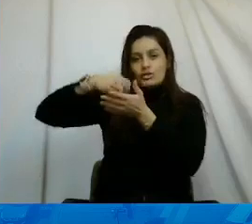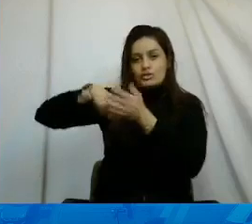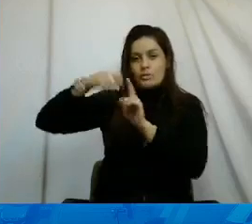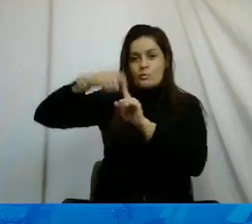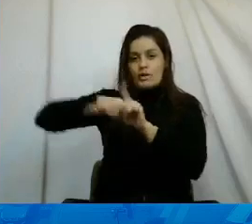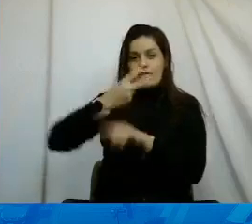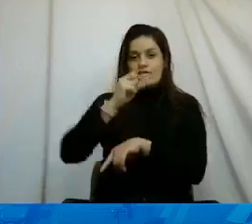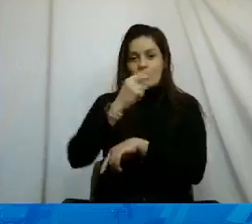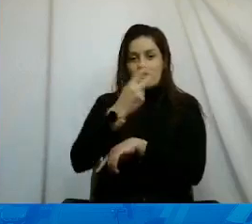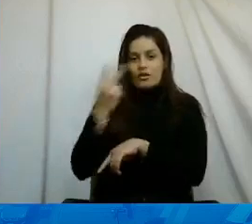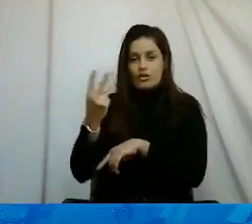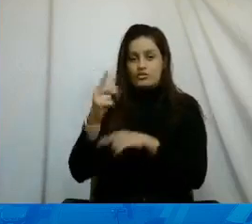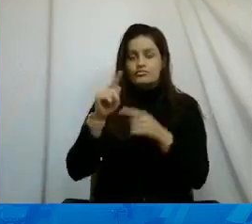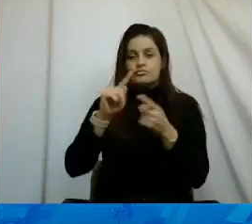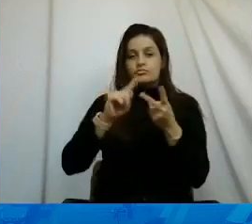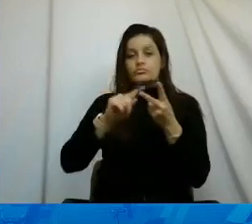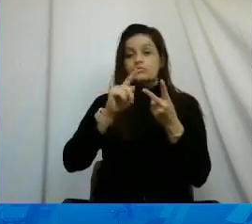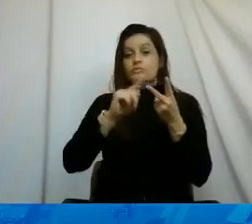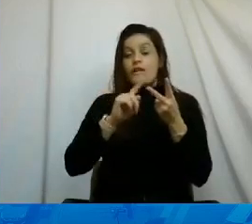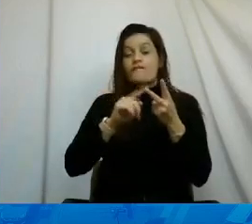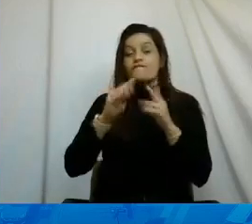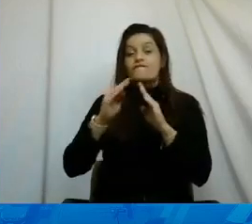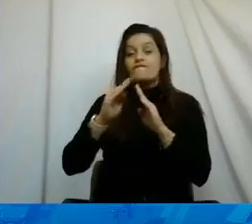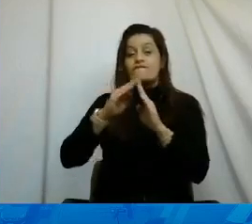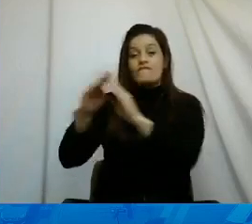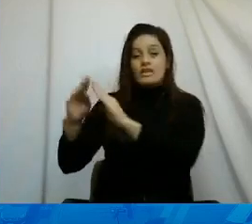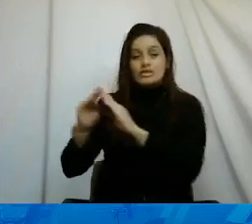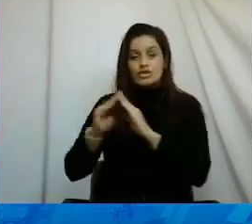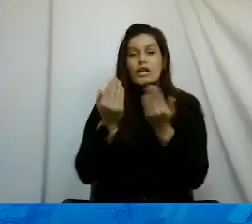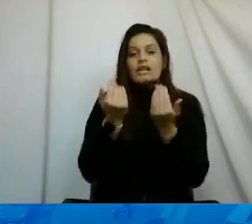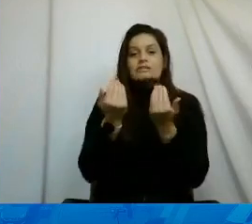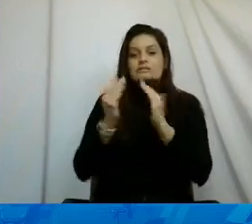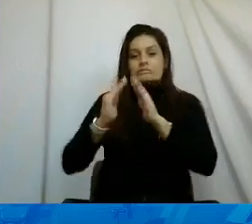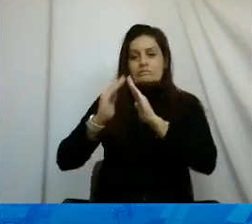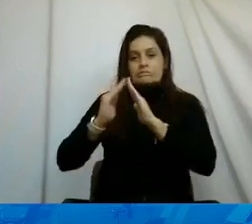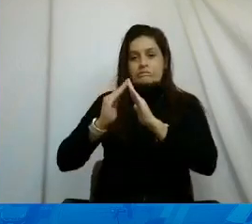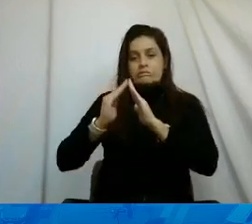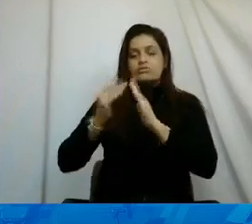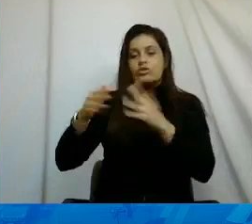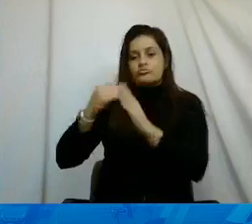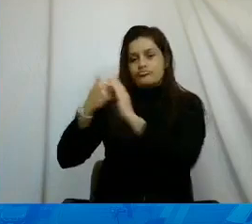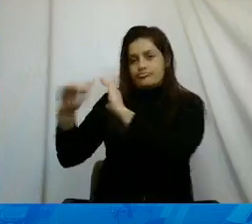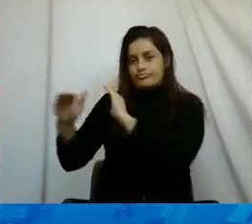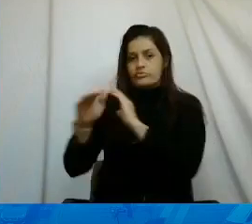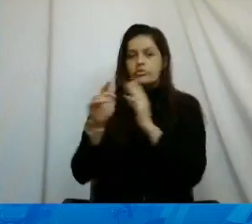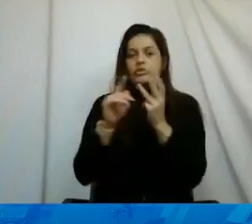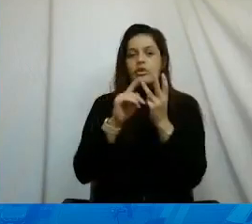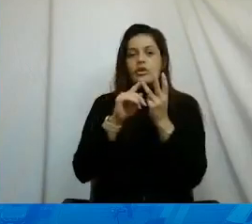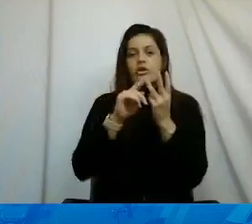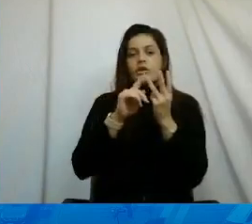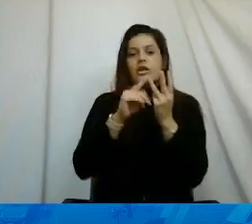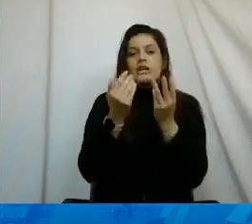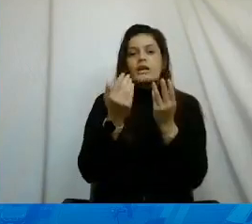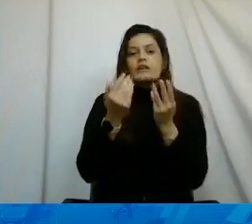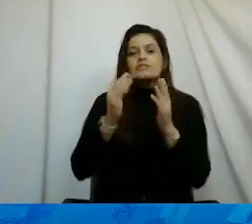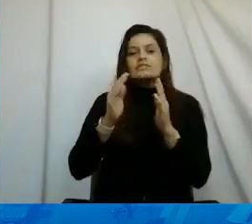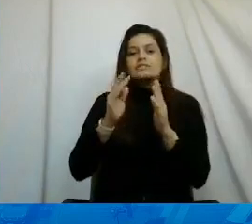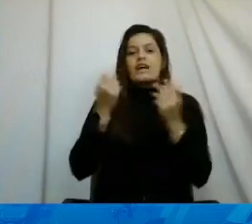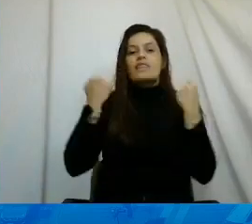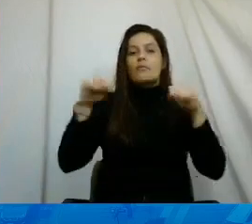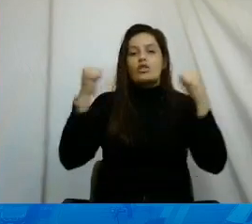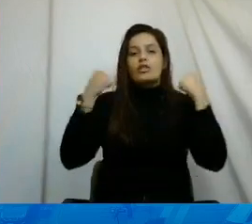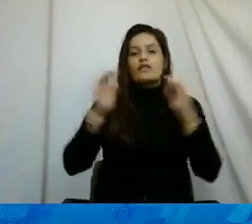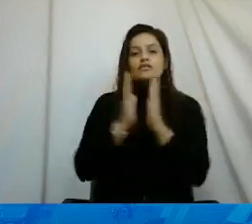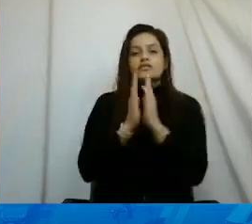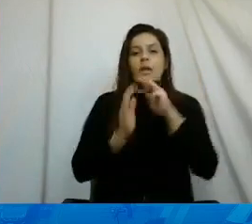Contratación en el mes de julio. Carta 2.2, carta de Junta de Vecinos sobre esfuerzo y está en casa acogida de IDECO. Carta número 3, carta del Club